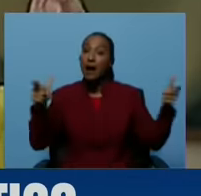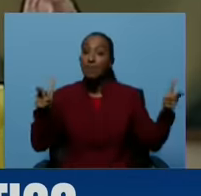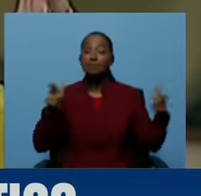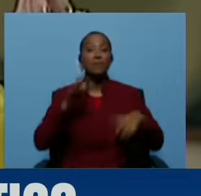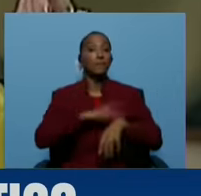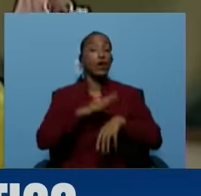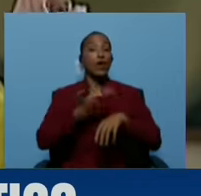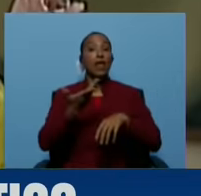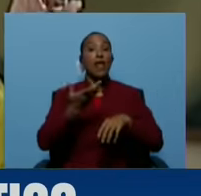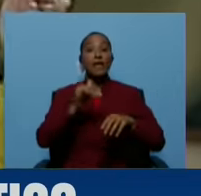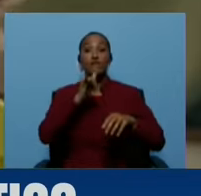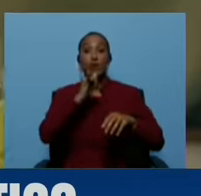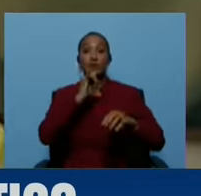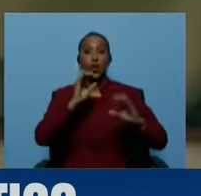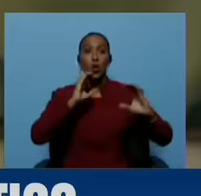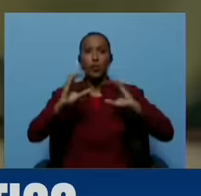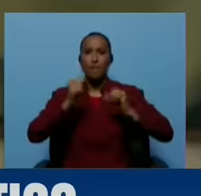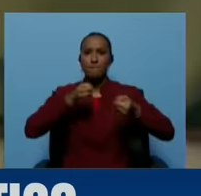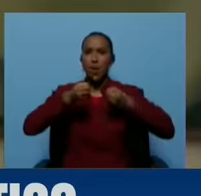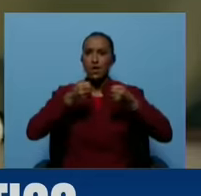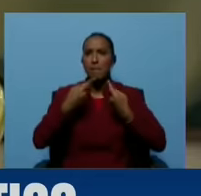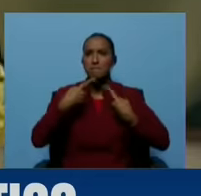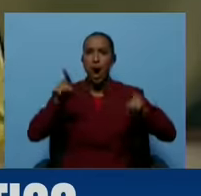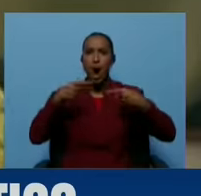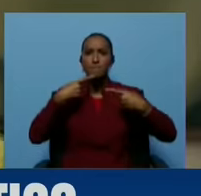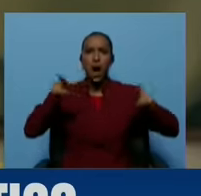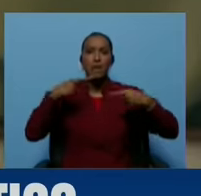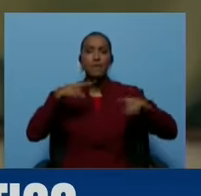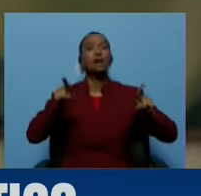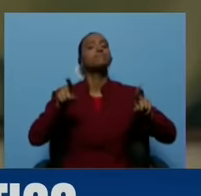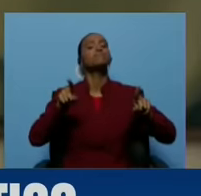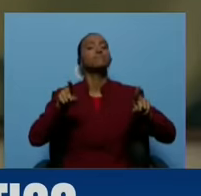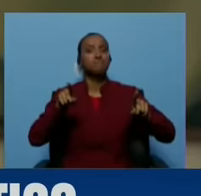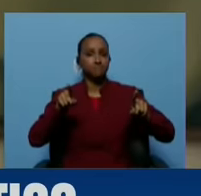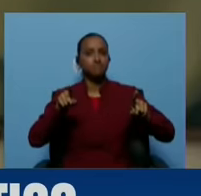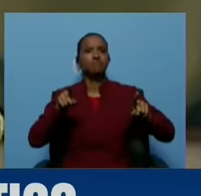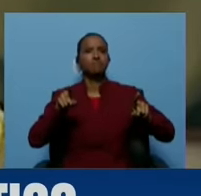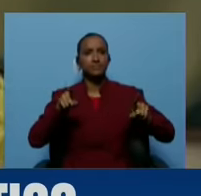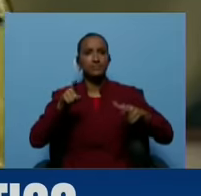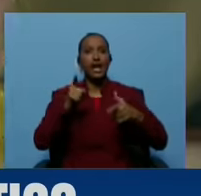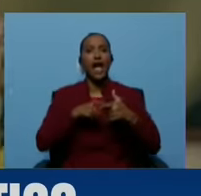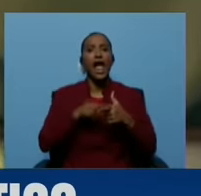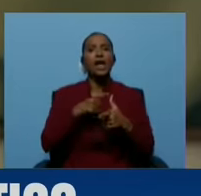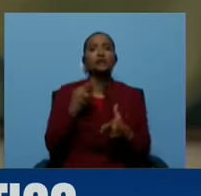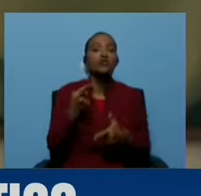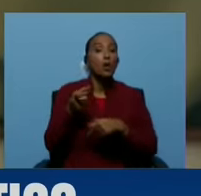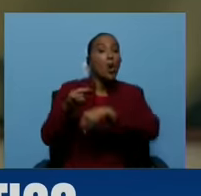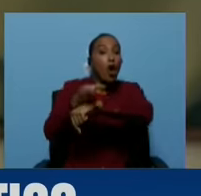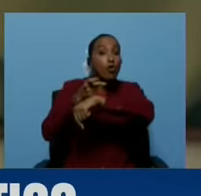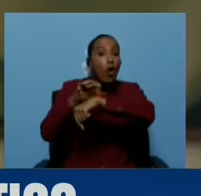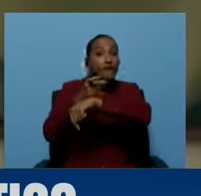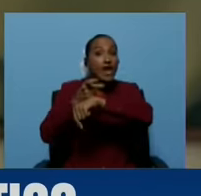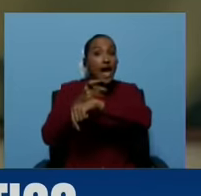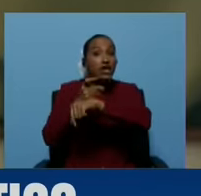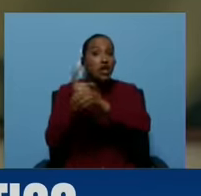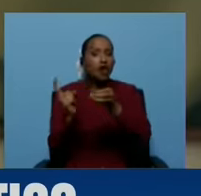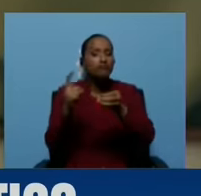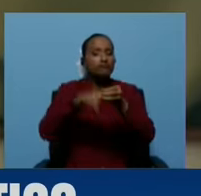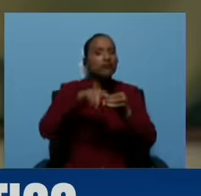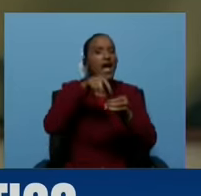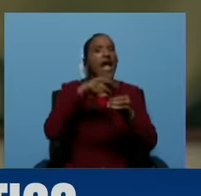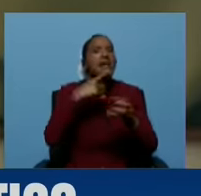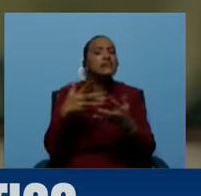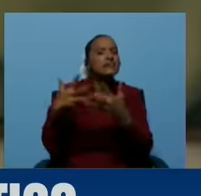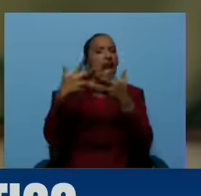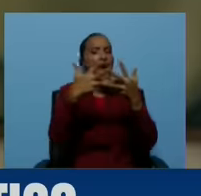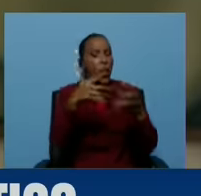de la comunicación y directamente por gobiernos aliados al gobierno de los Estados Unidos, que